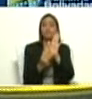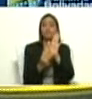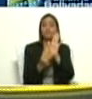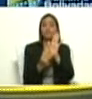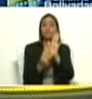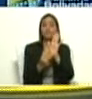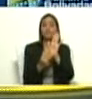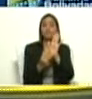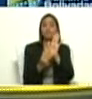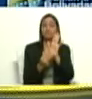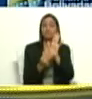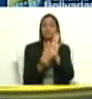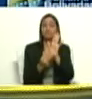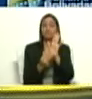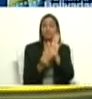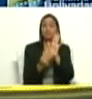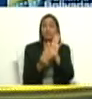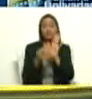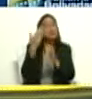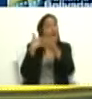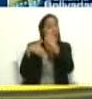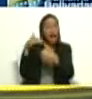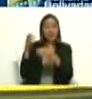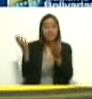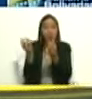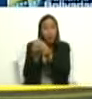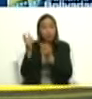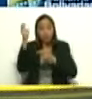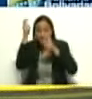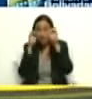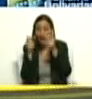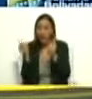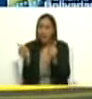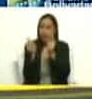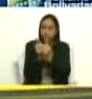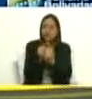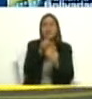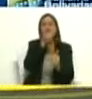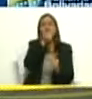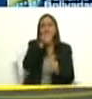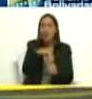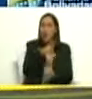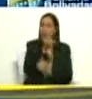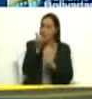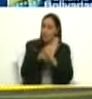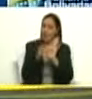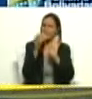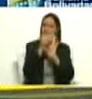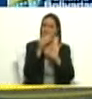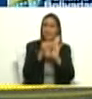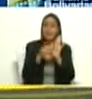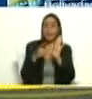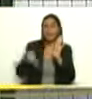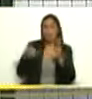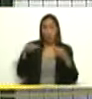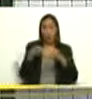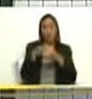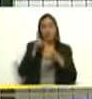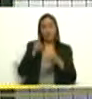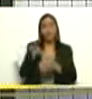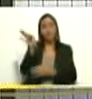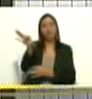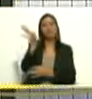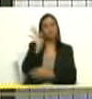estuvimos el comandante Chávez presentemos nuestro balance ustedes eligen Quiénes que la generación